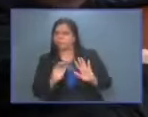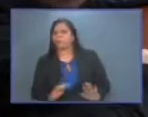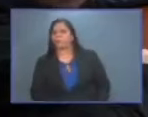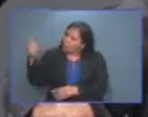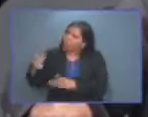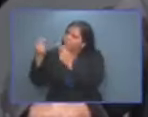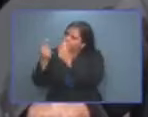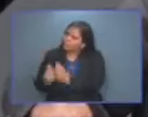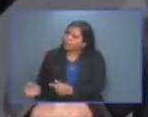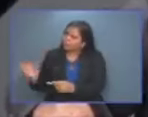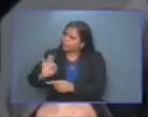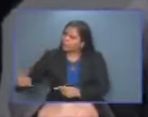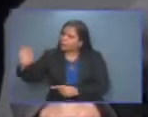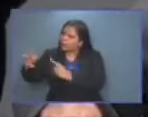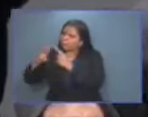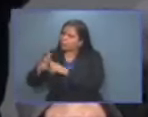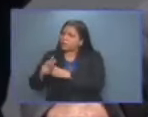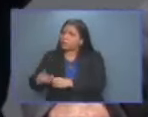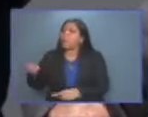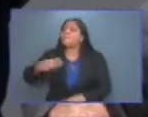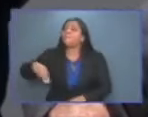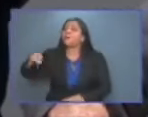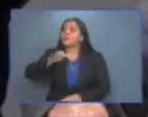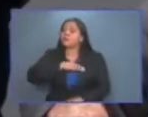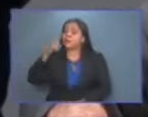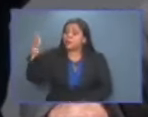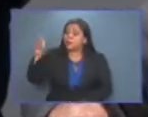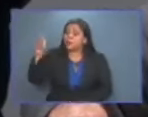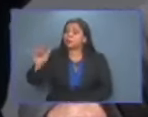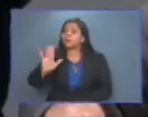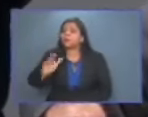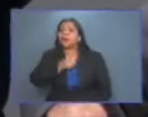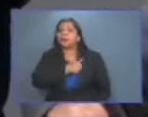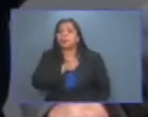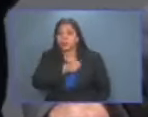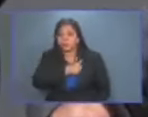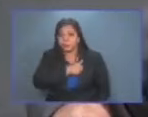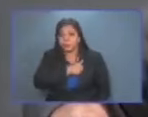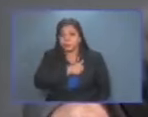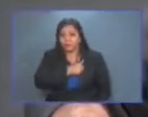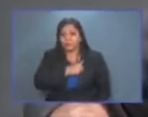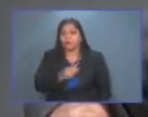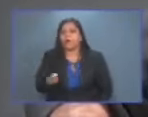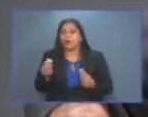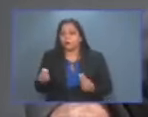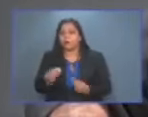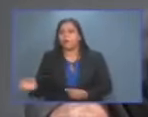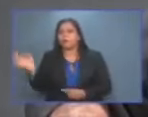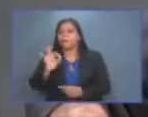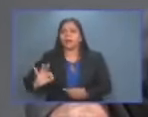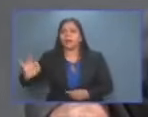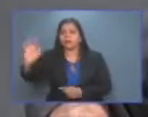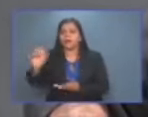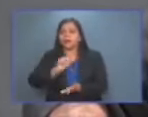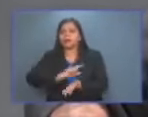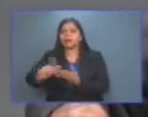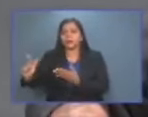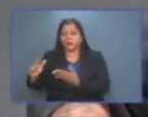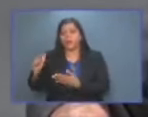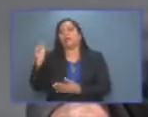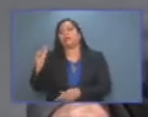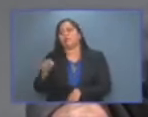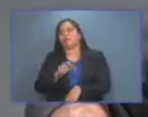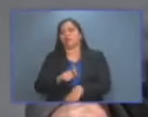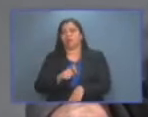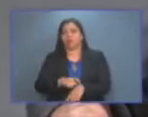y eso es responsabilidad del ministerio si no mejoro la infraestructura de las escuelas en ese